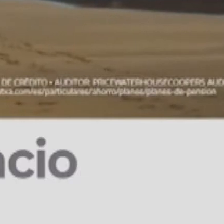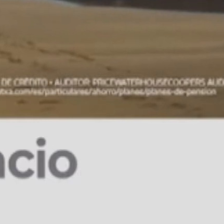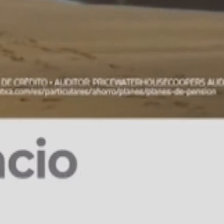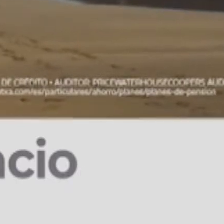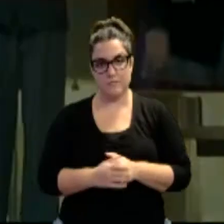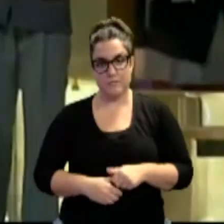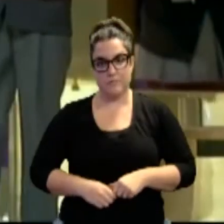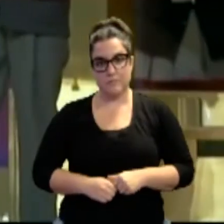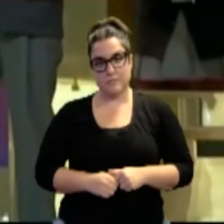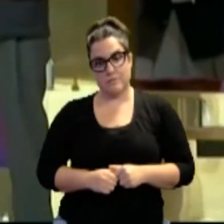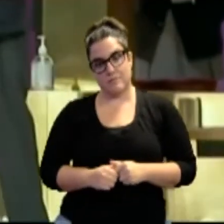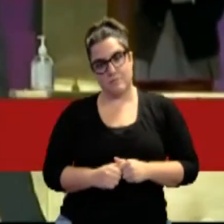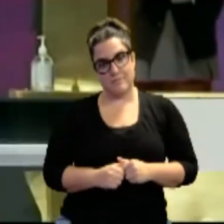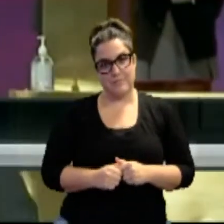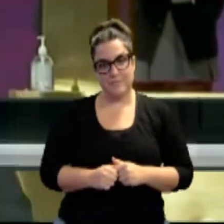Cucha.